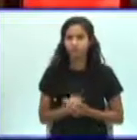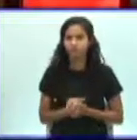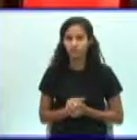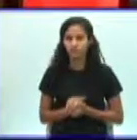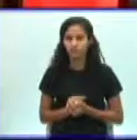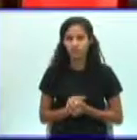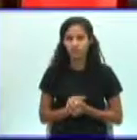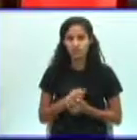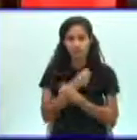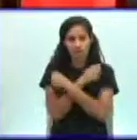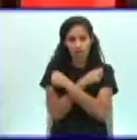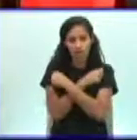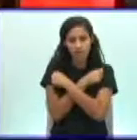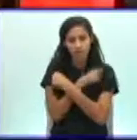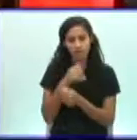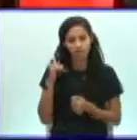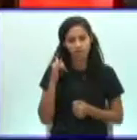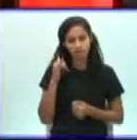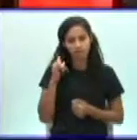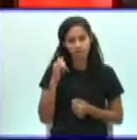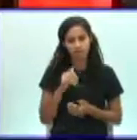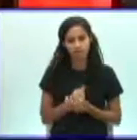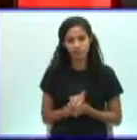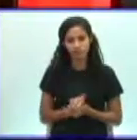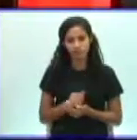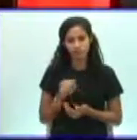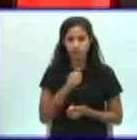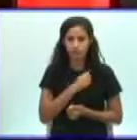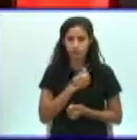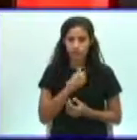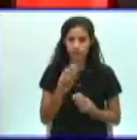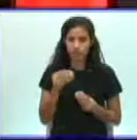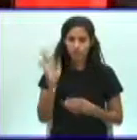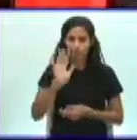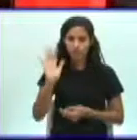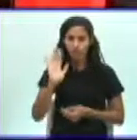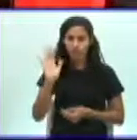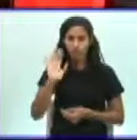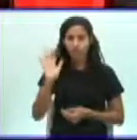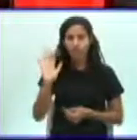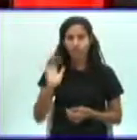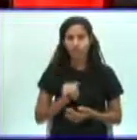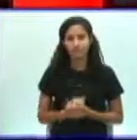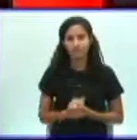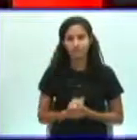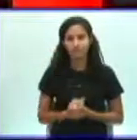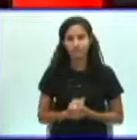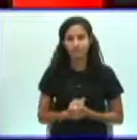matemáticas. Un abrazo desde la distancia. Los quiero mucho. Chao.